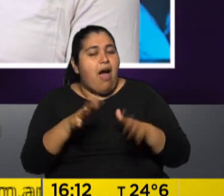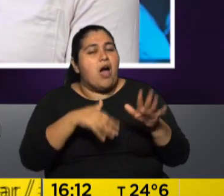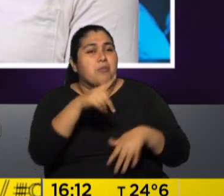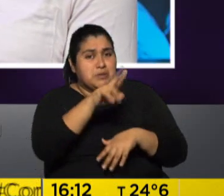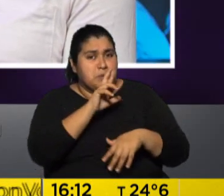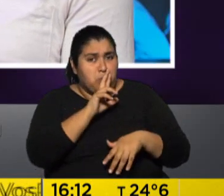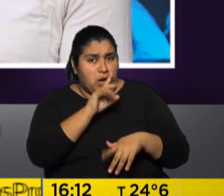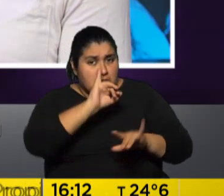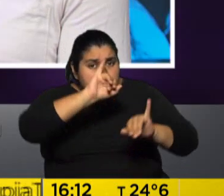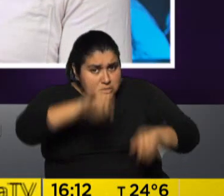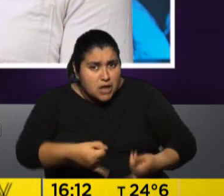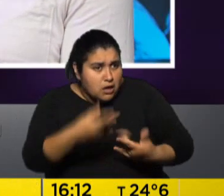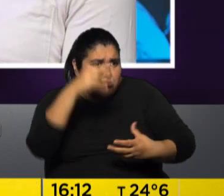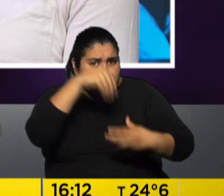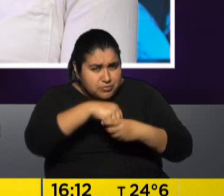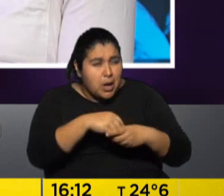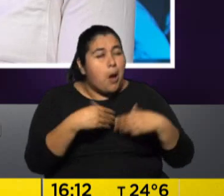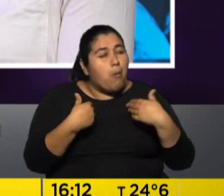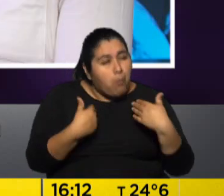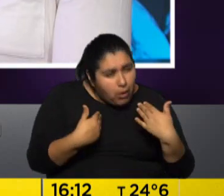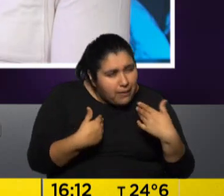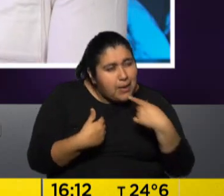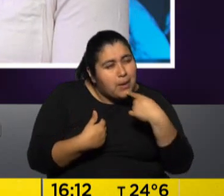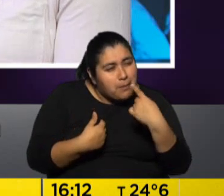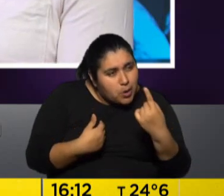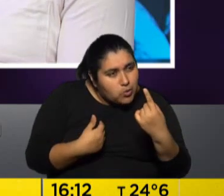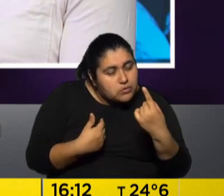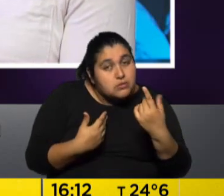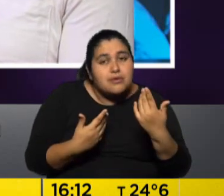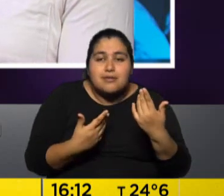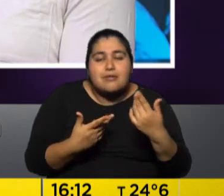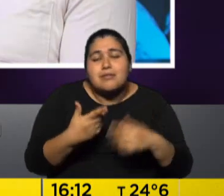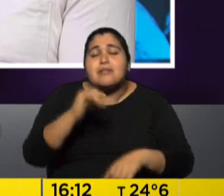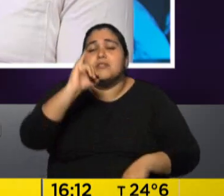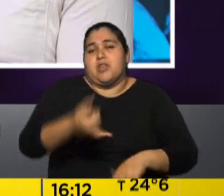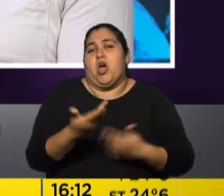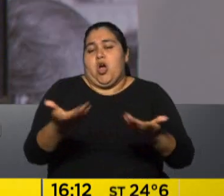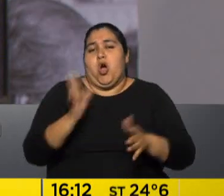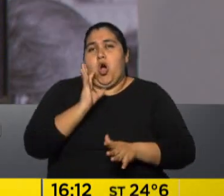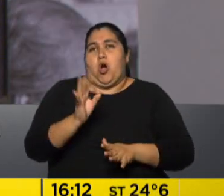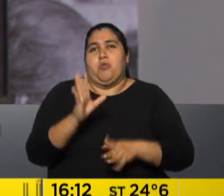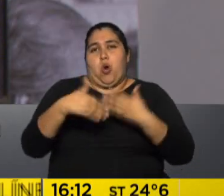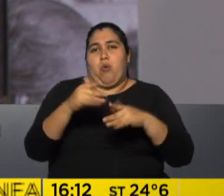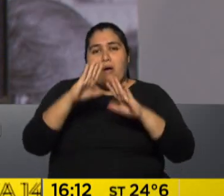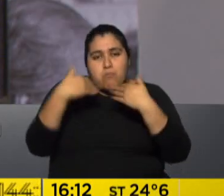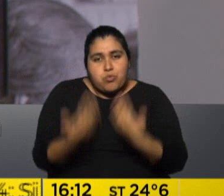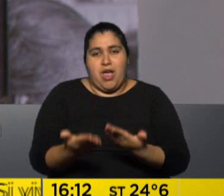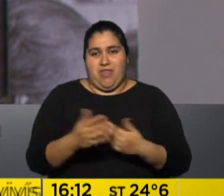pelota, porque esa es la pregunta, digamos, y sí, la mujer puede jugar a la pelota. Creo que ya han demostrado que pueden, ¿no?